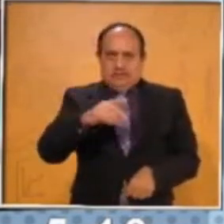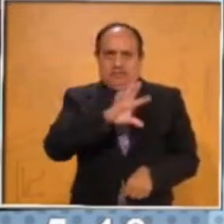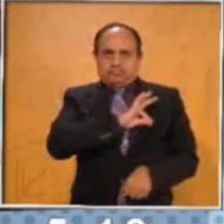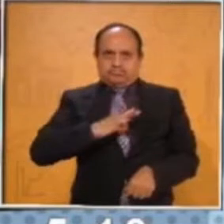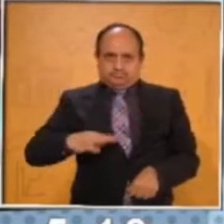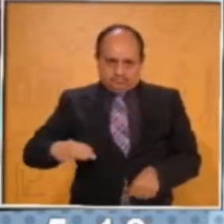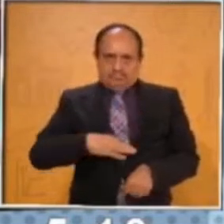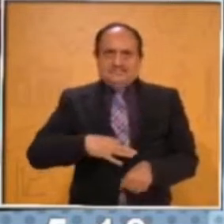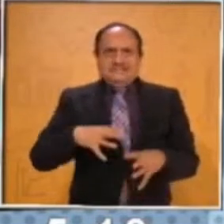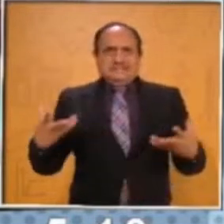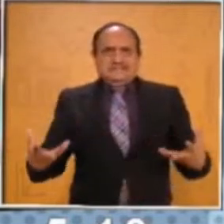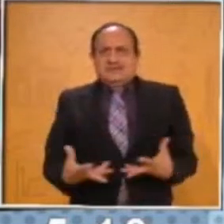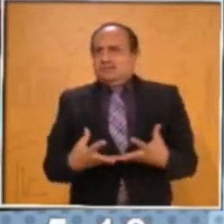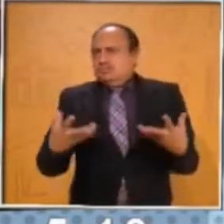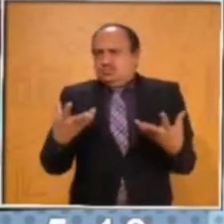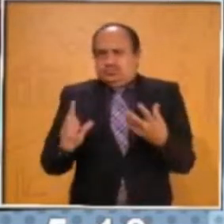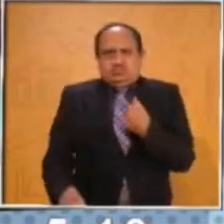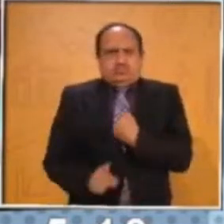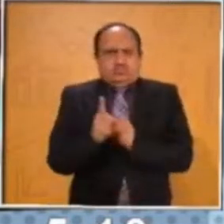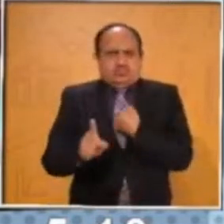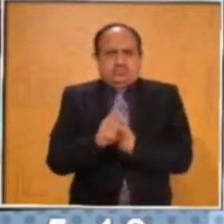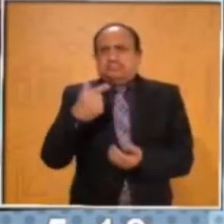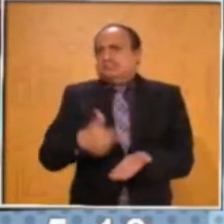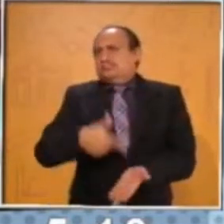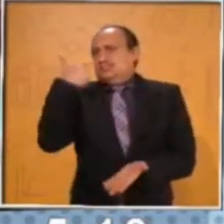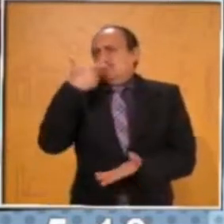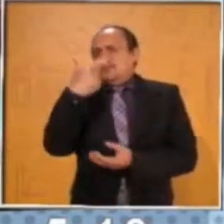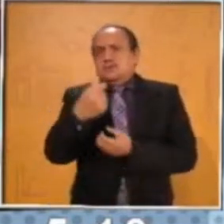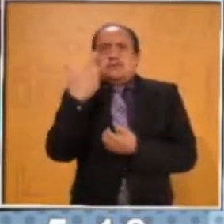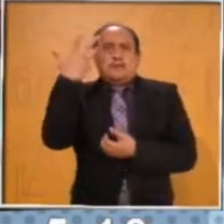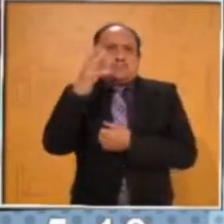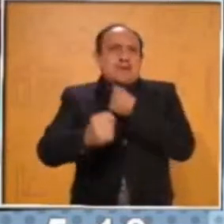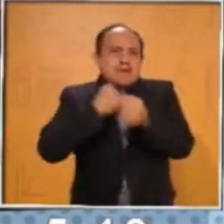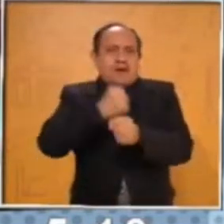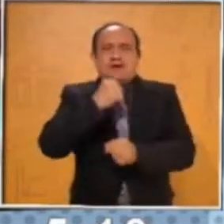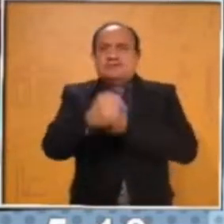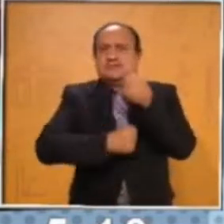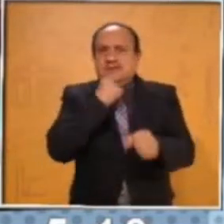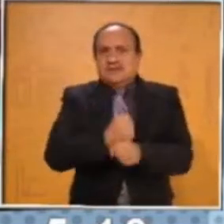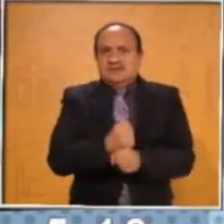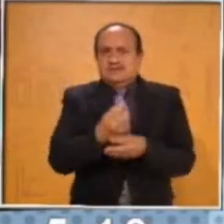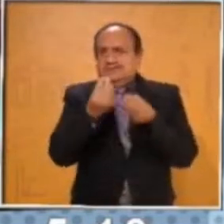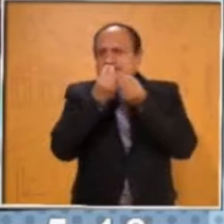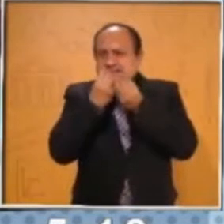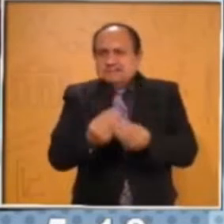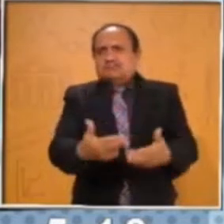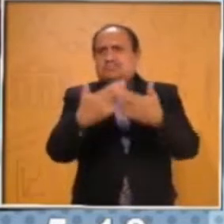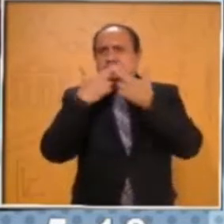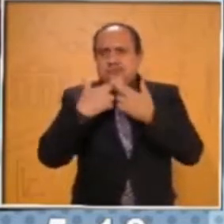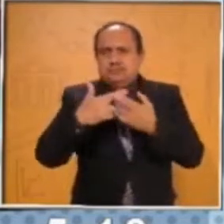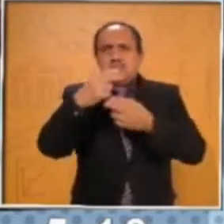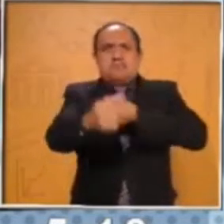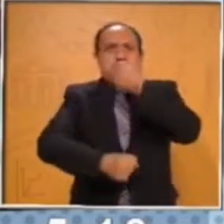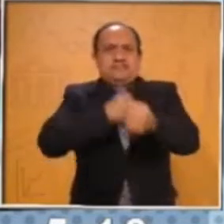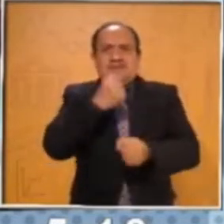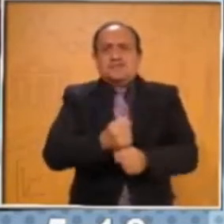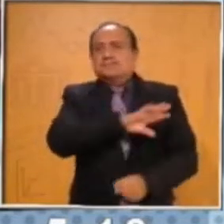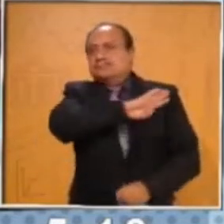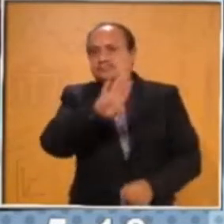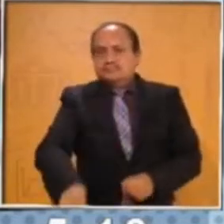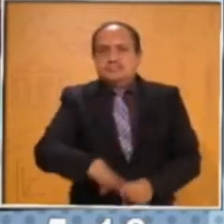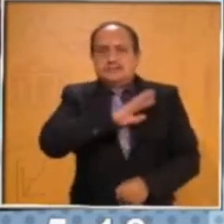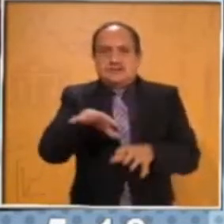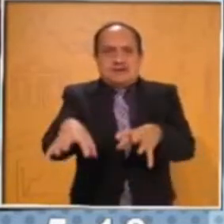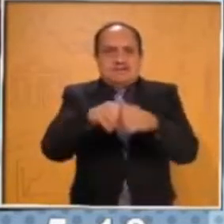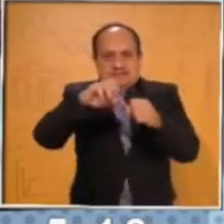Su furia no tuvo cuartel. Muchas décadas siguió alimentándose. Fueron miles de víctimas año tras año. Con la conquista